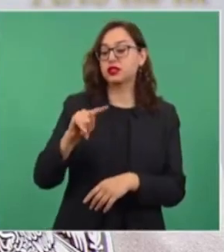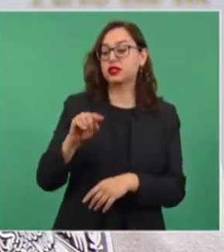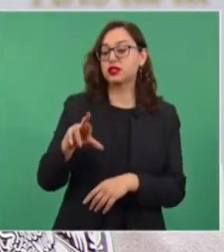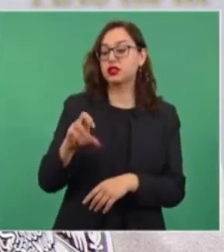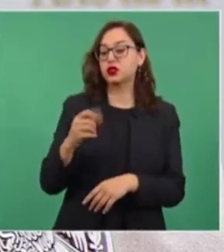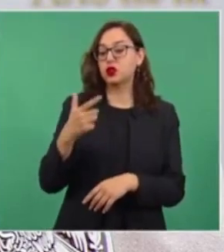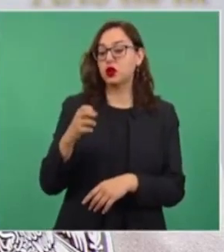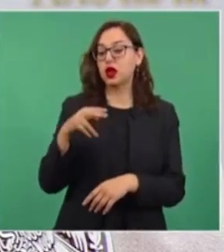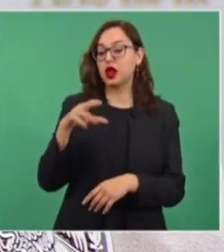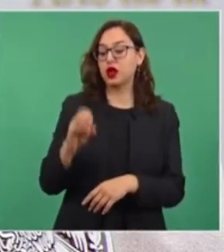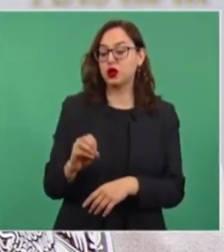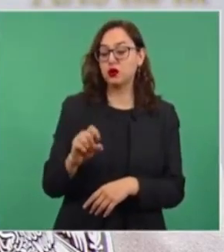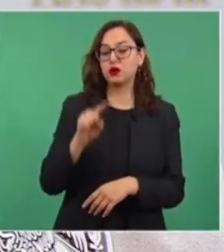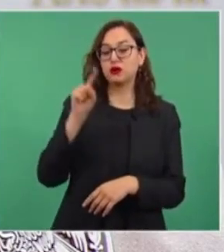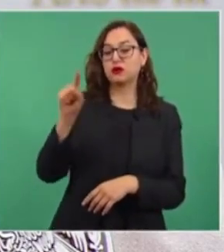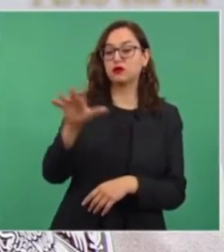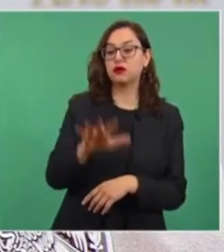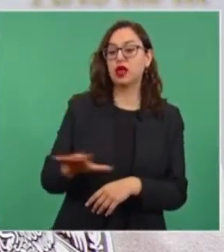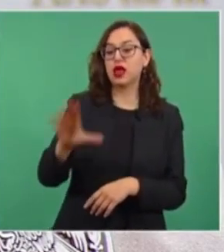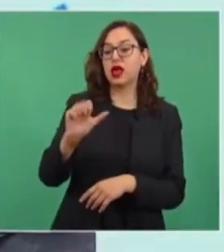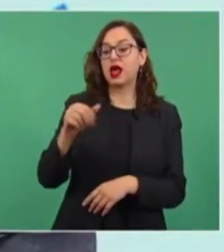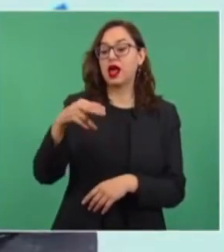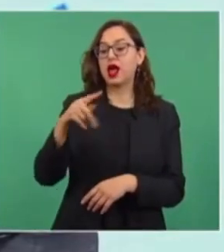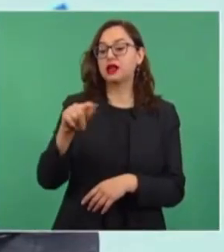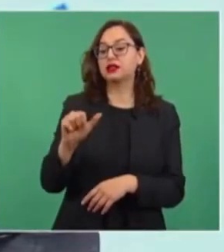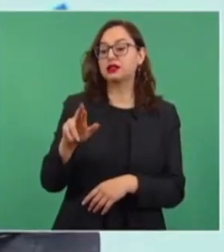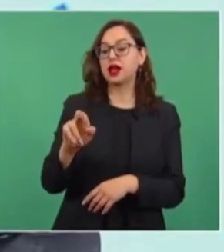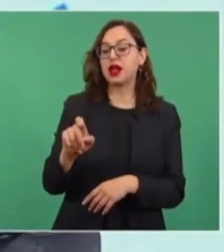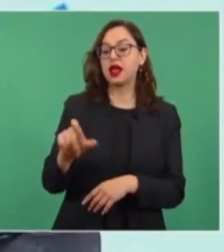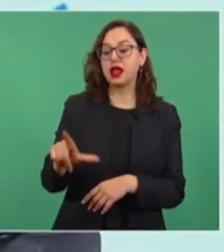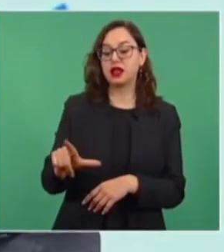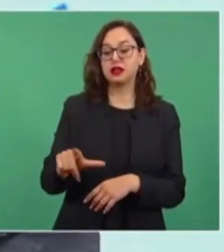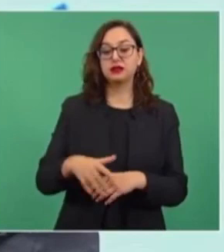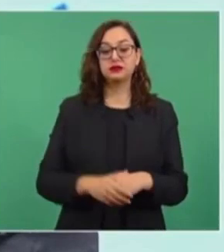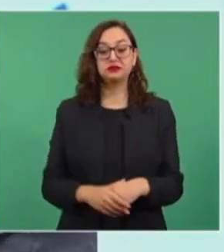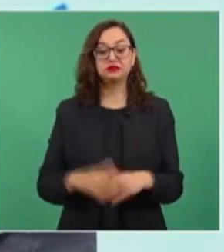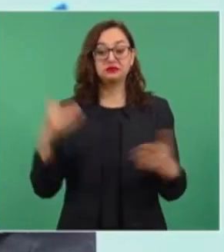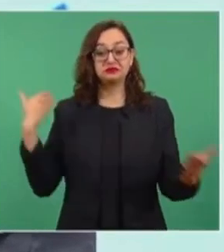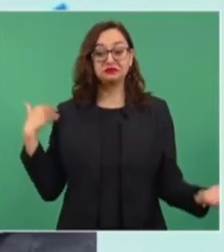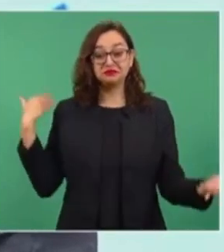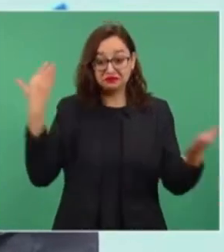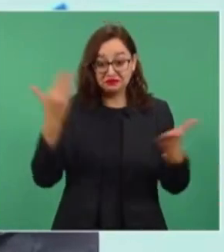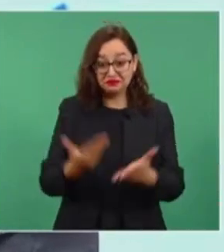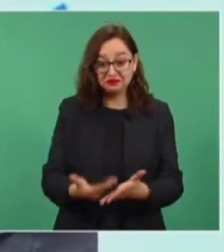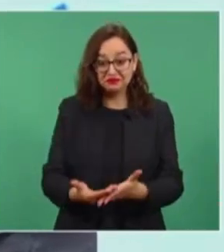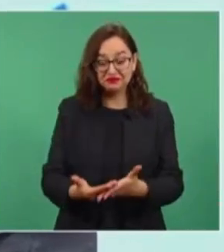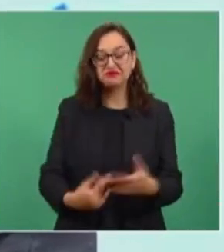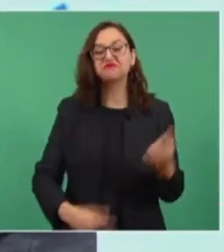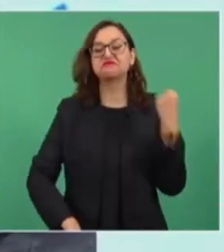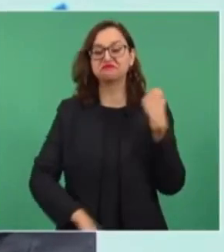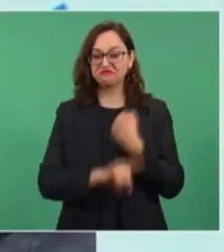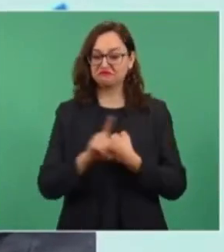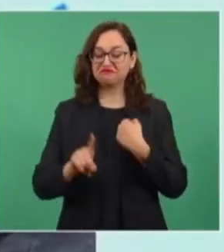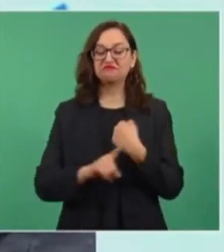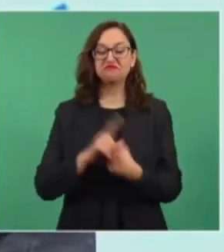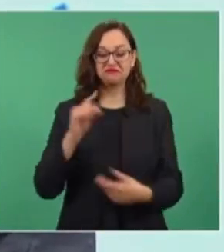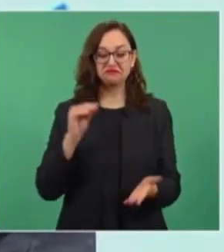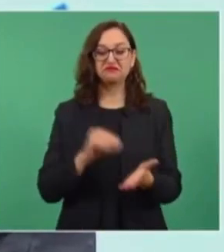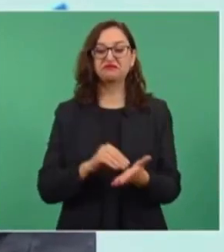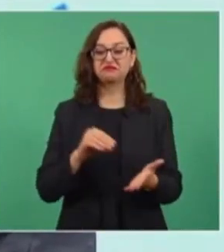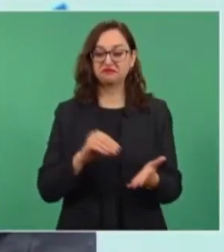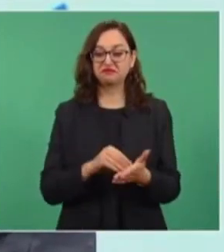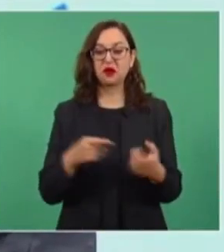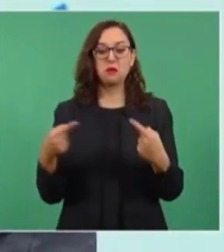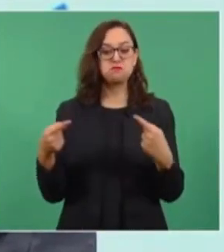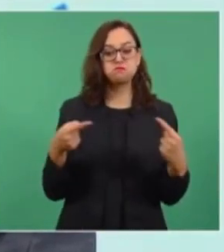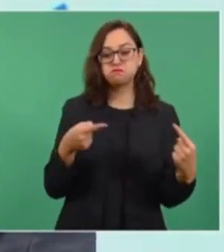Cantarell, situación que no ha sido remediada hasta la fecha. Se